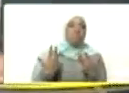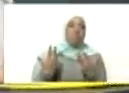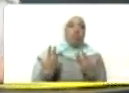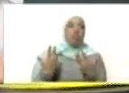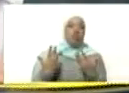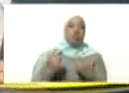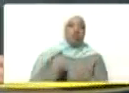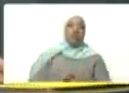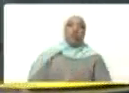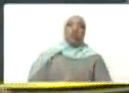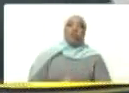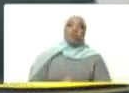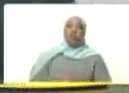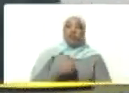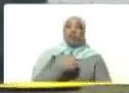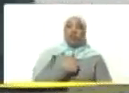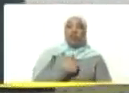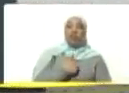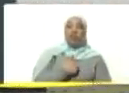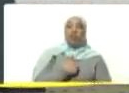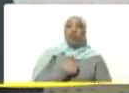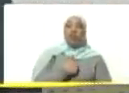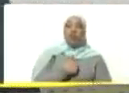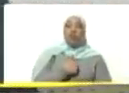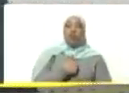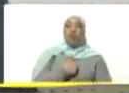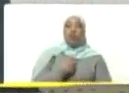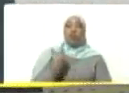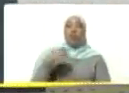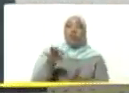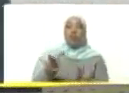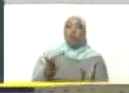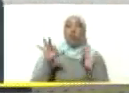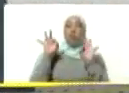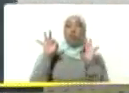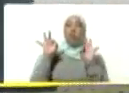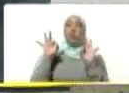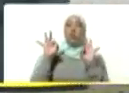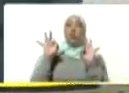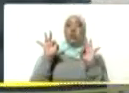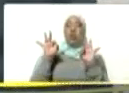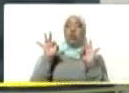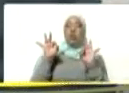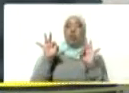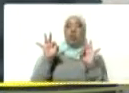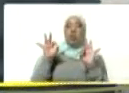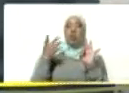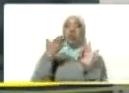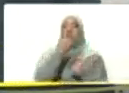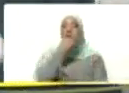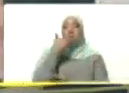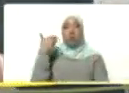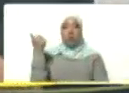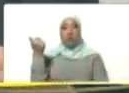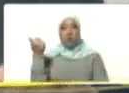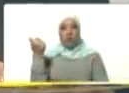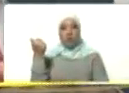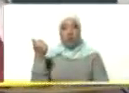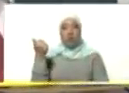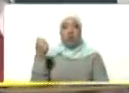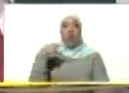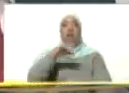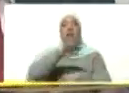And I. Y yo. Chose the one. Escogí. Less traveled by. La mejor. And that has made